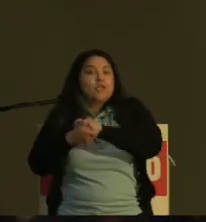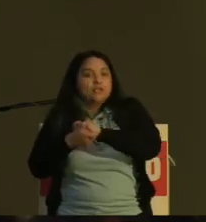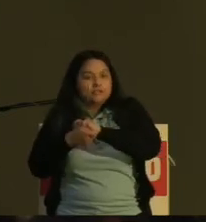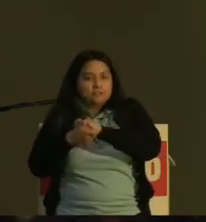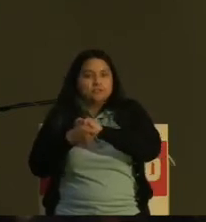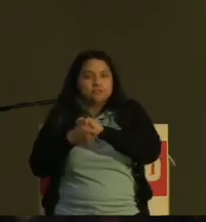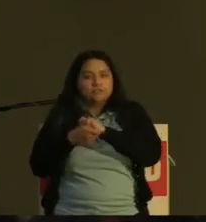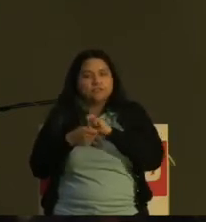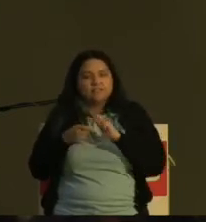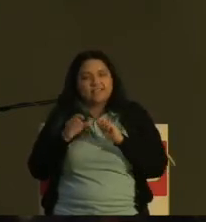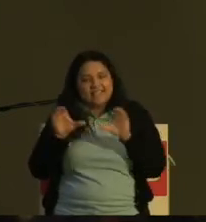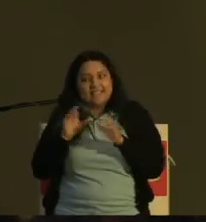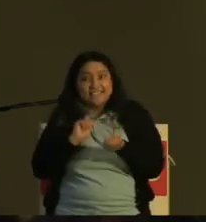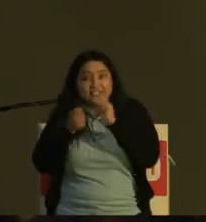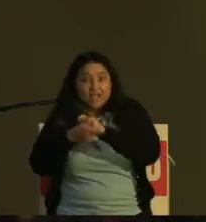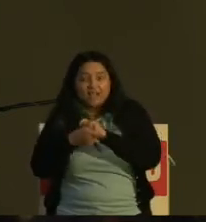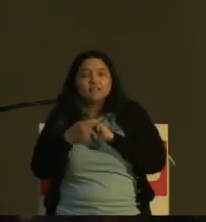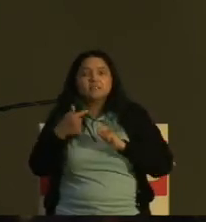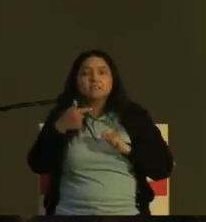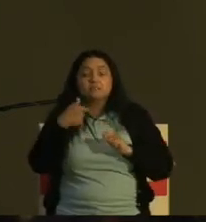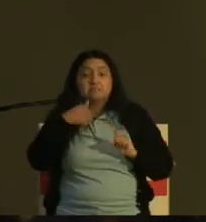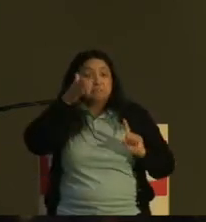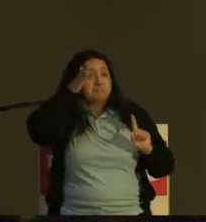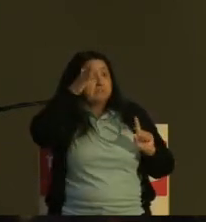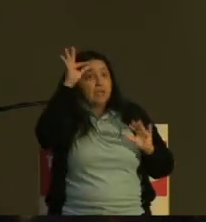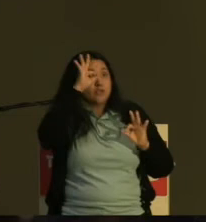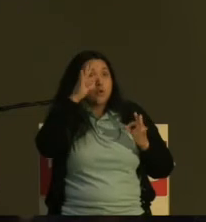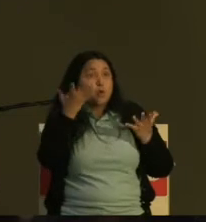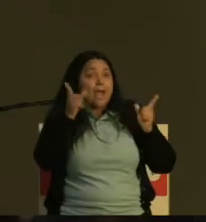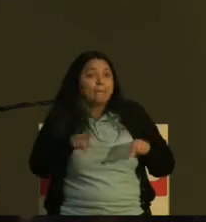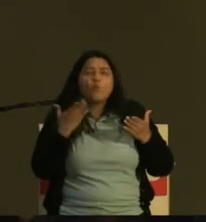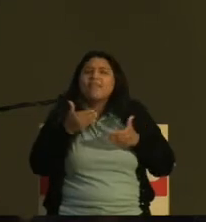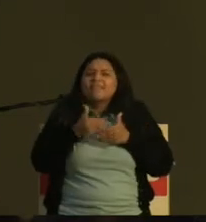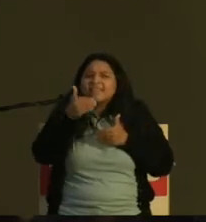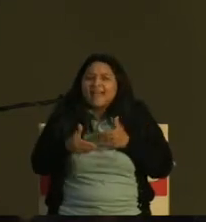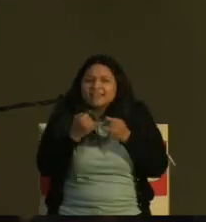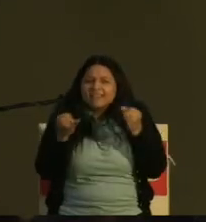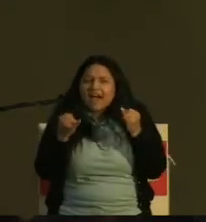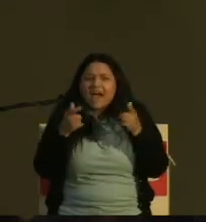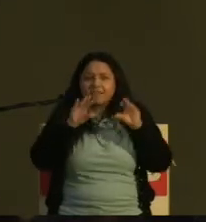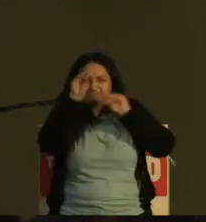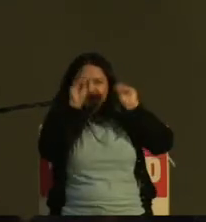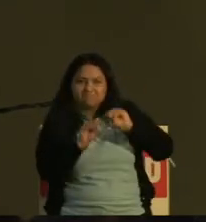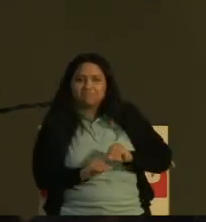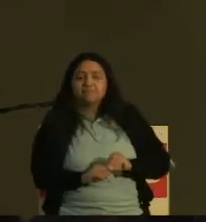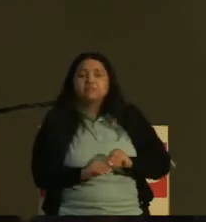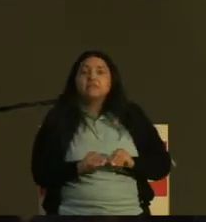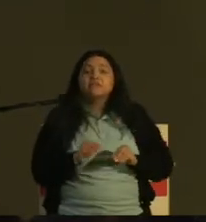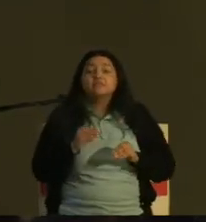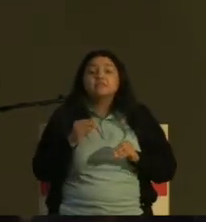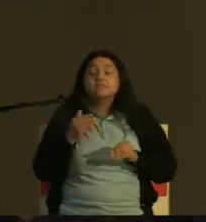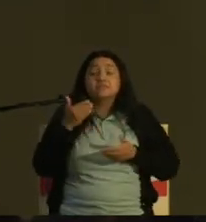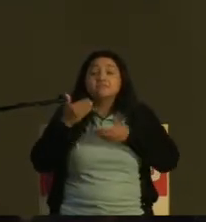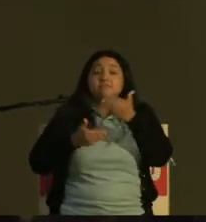jugada o la buena jugada de que yo no sabía qué venía, cuál era la línea siguiente. Y entonces llegué a un punto como de